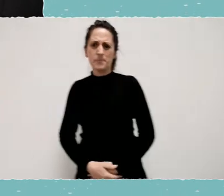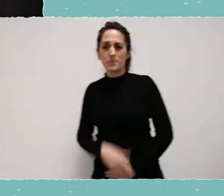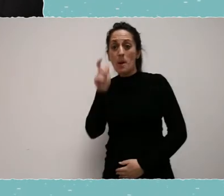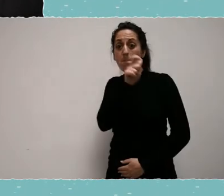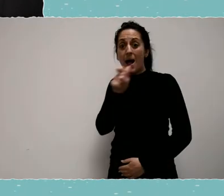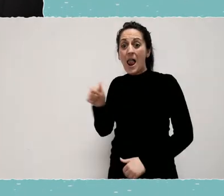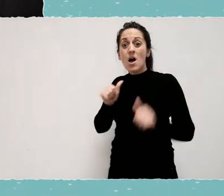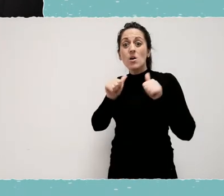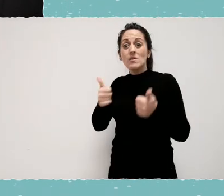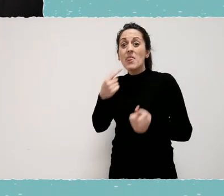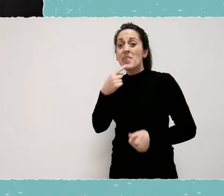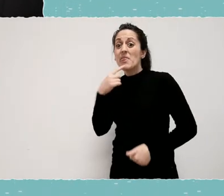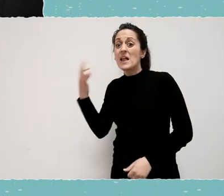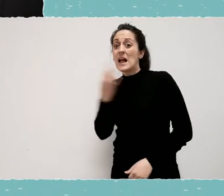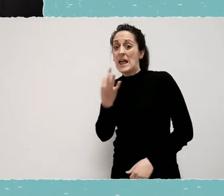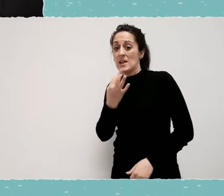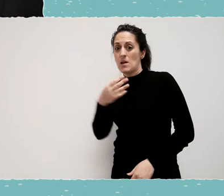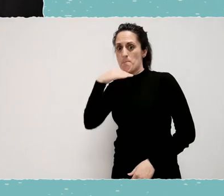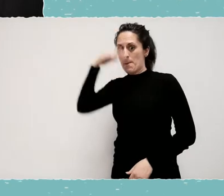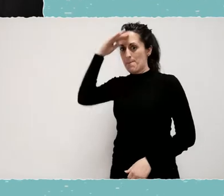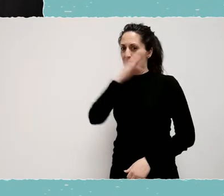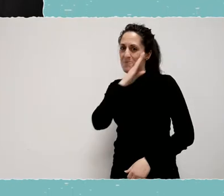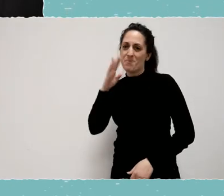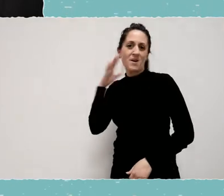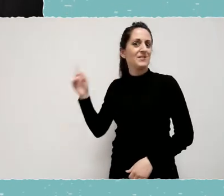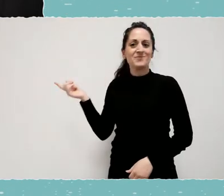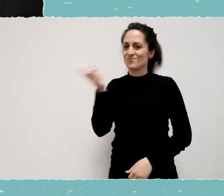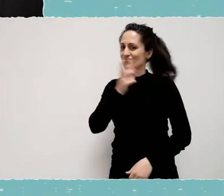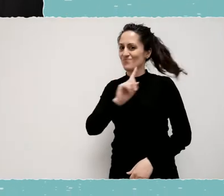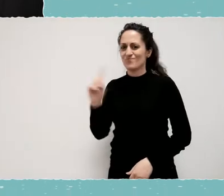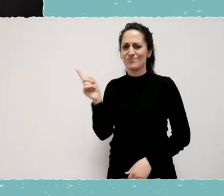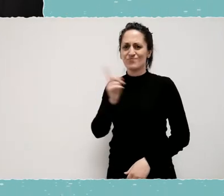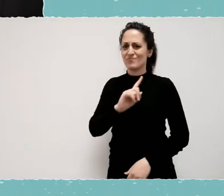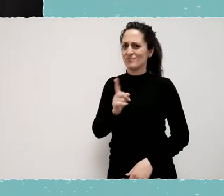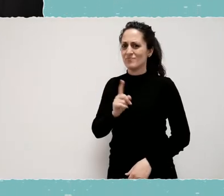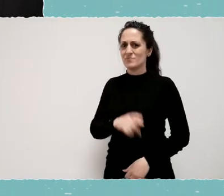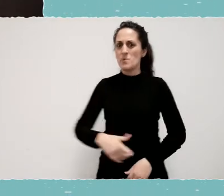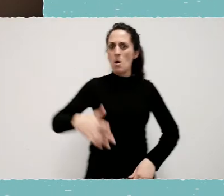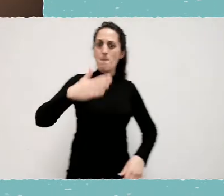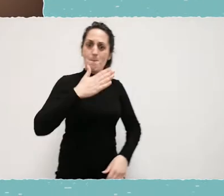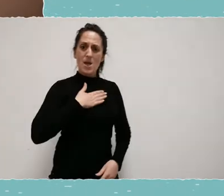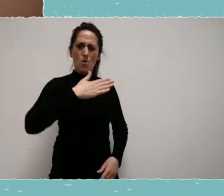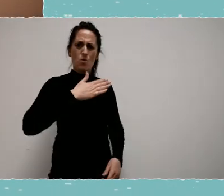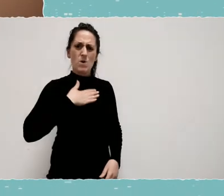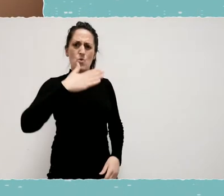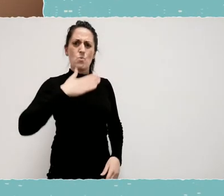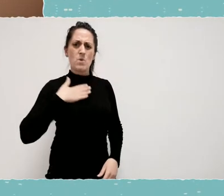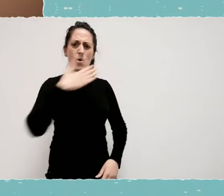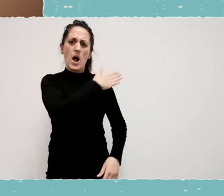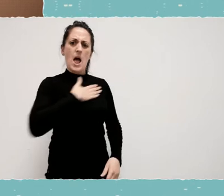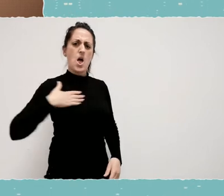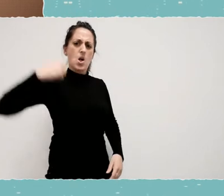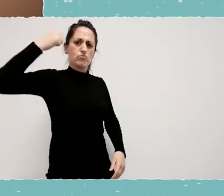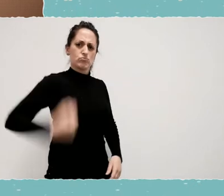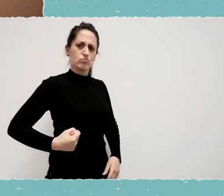As primeiras palabriñas que dixo este naipelo non foron papa nin mama, senón... Meu, meu, meu, meu,